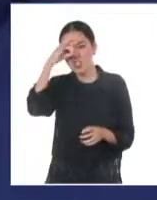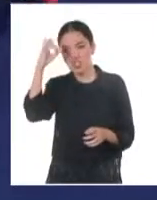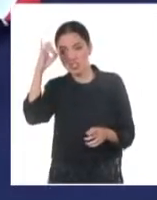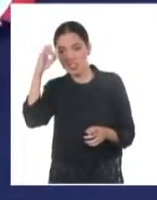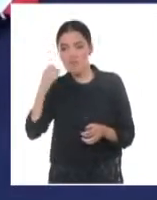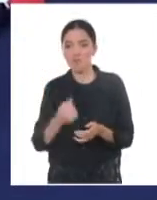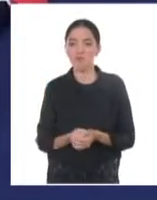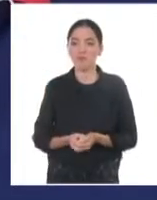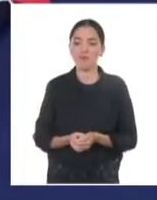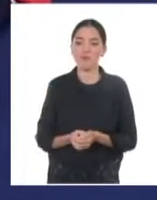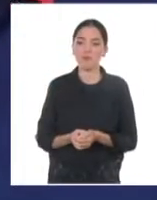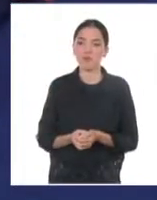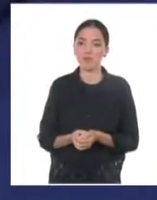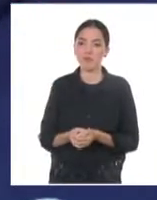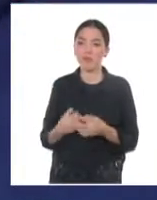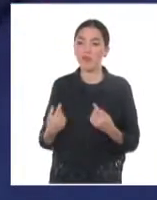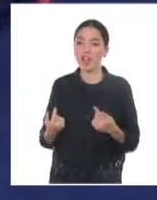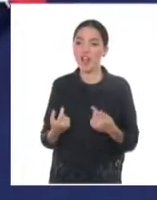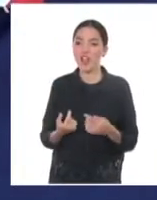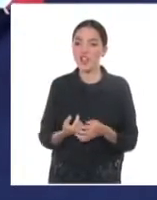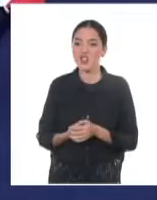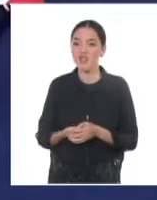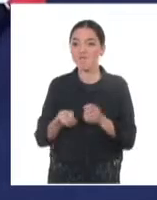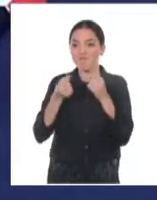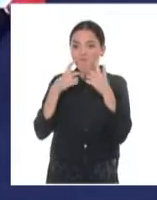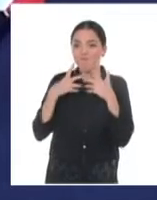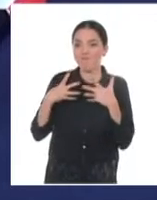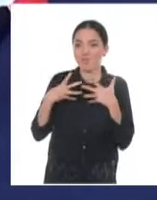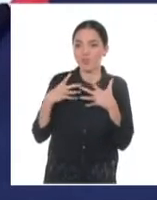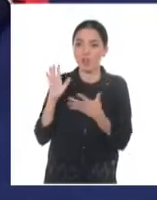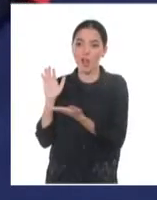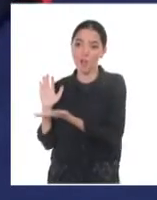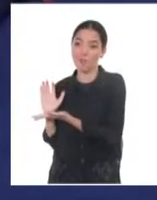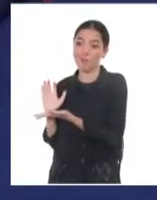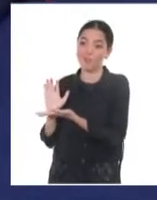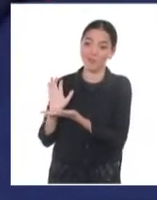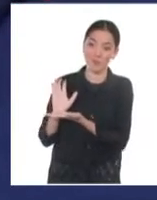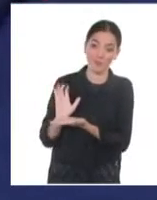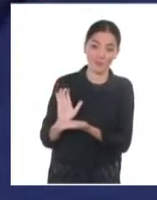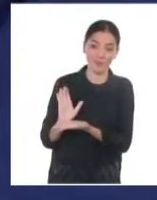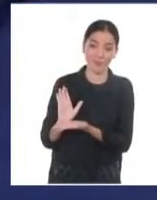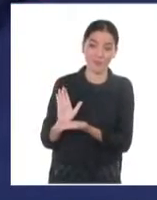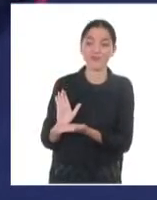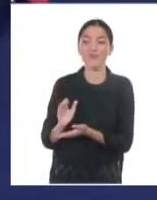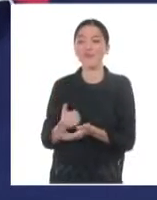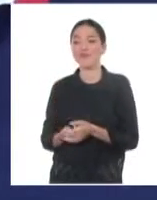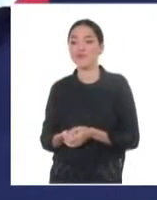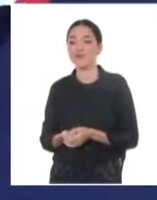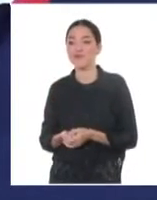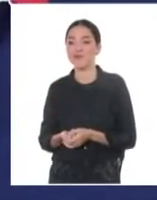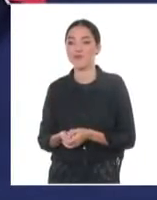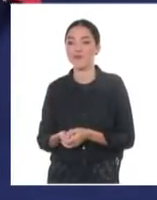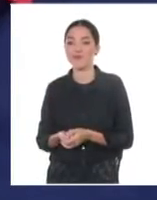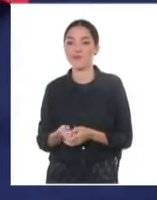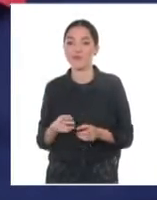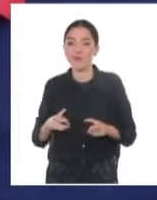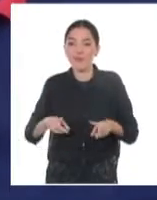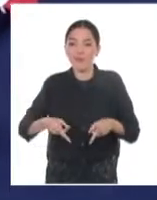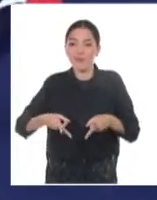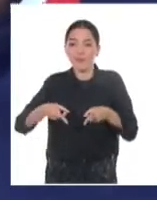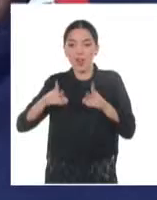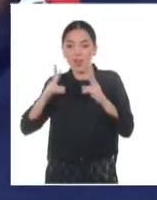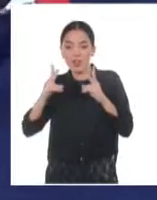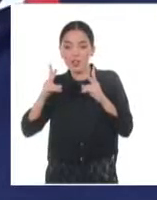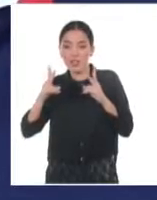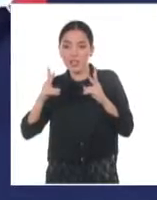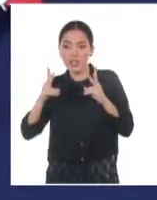vista para un premio, porque no podemos olvidar que los edificios, para que se conserven, hay que darles